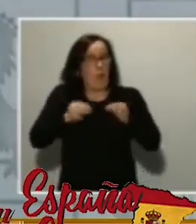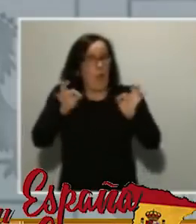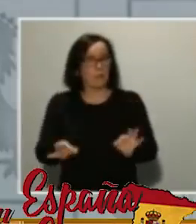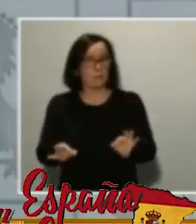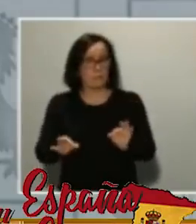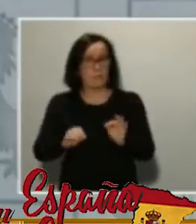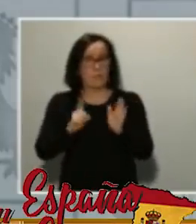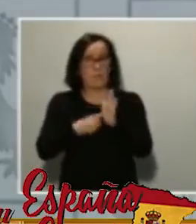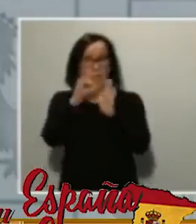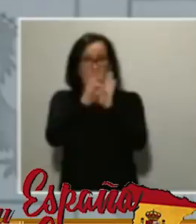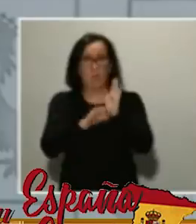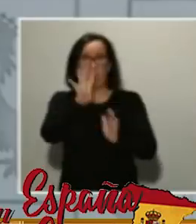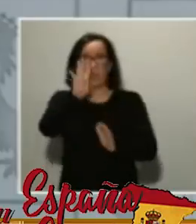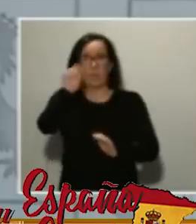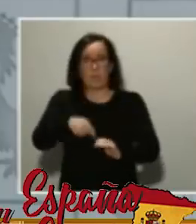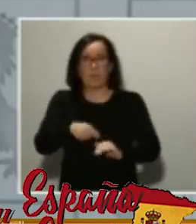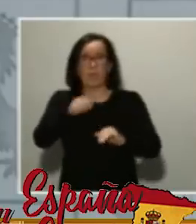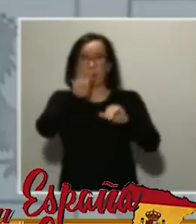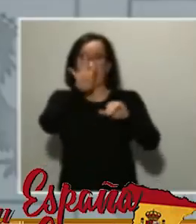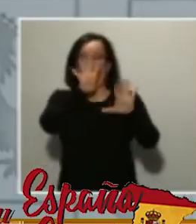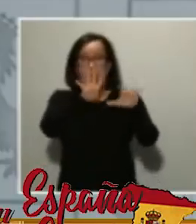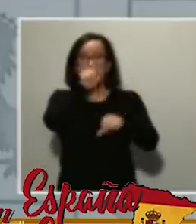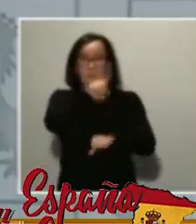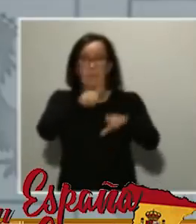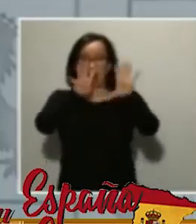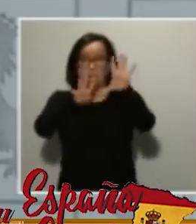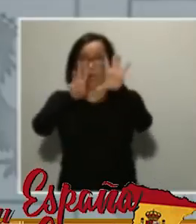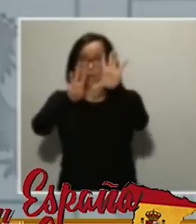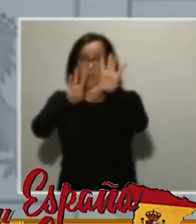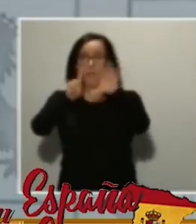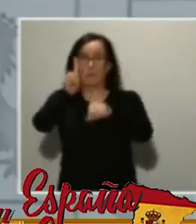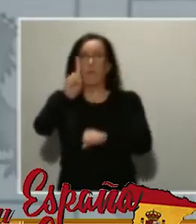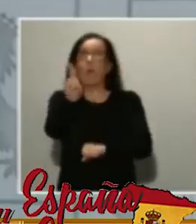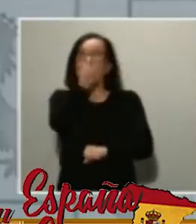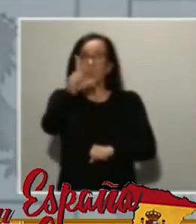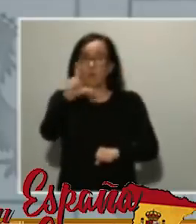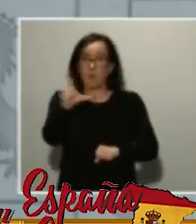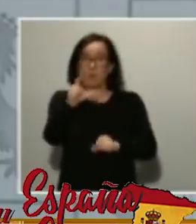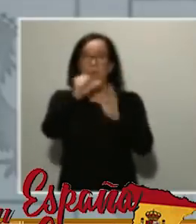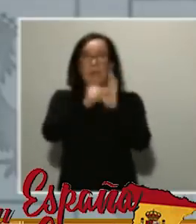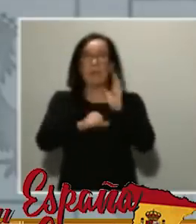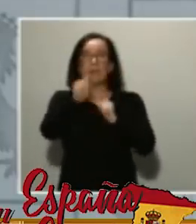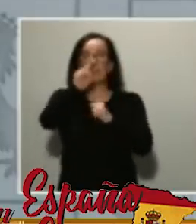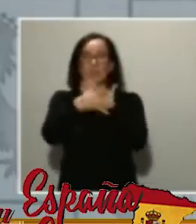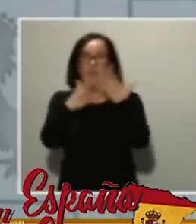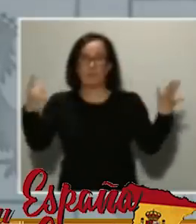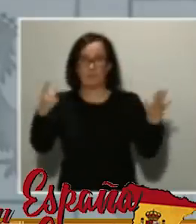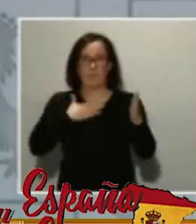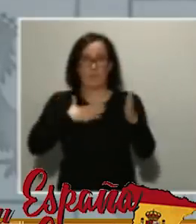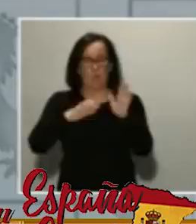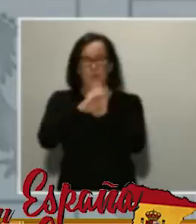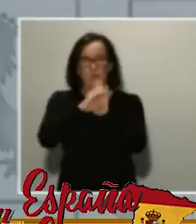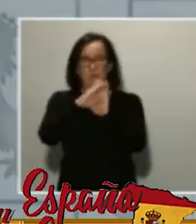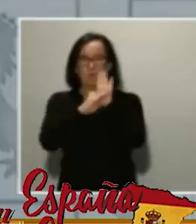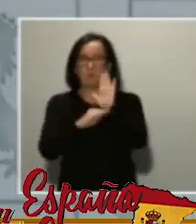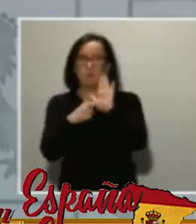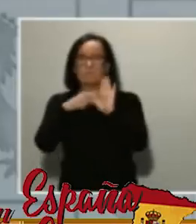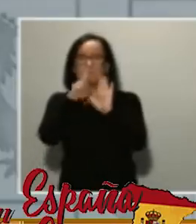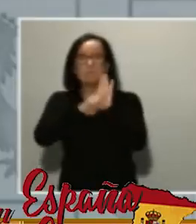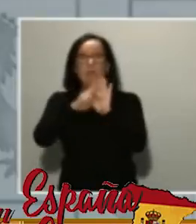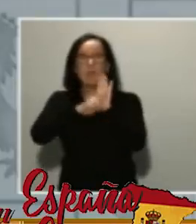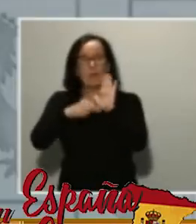suelte, que consume, se está consumiendo menos